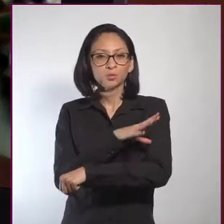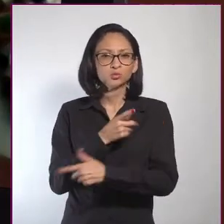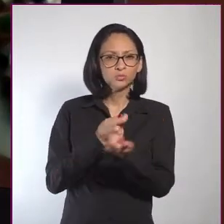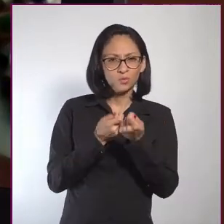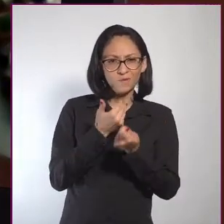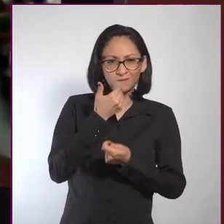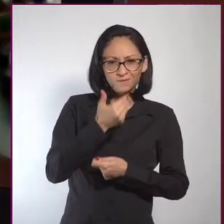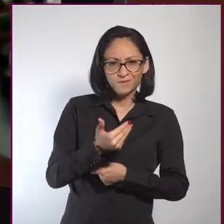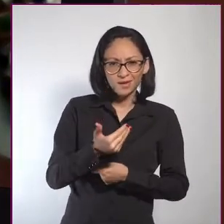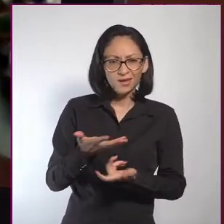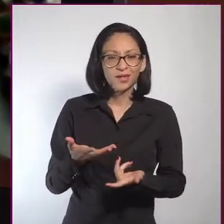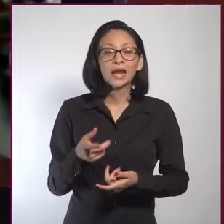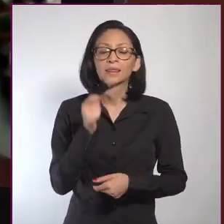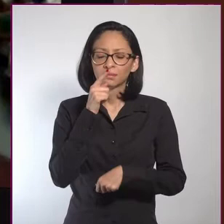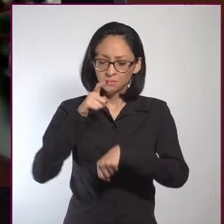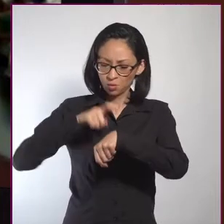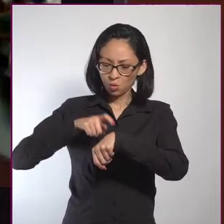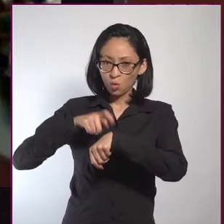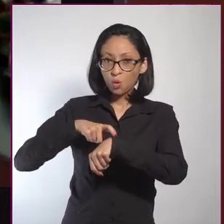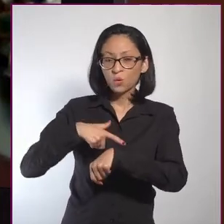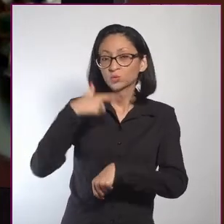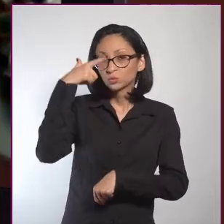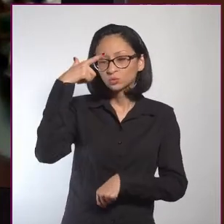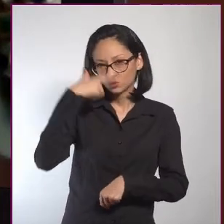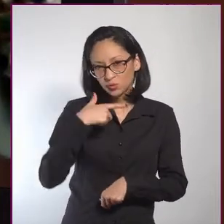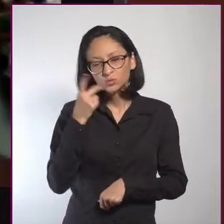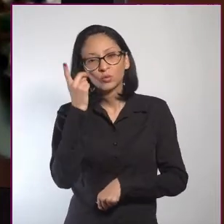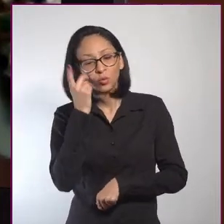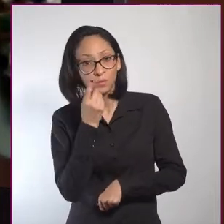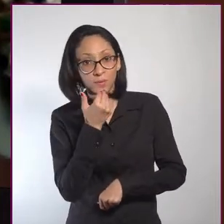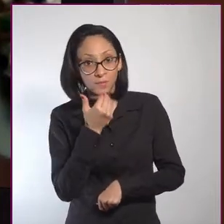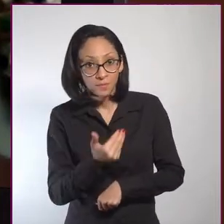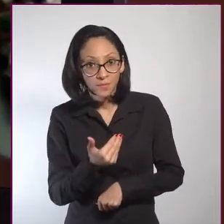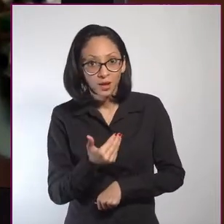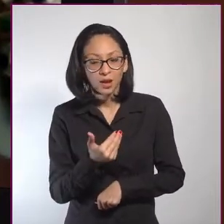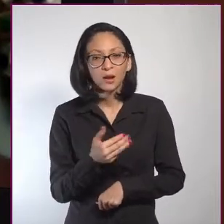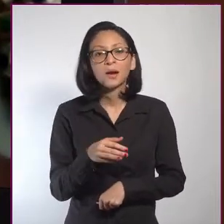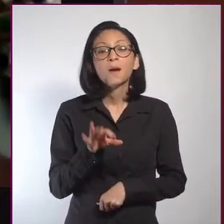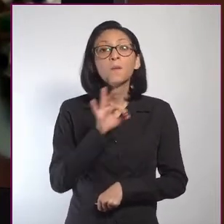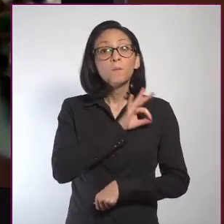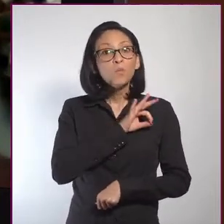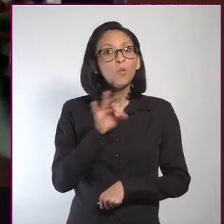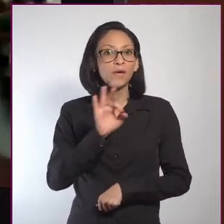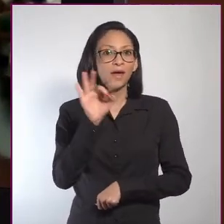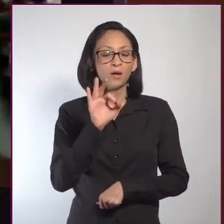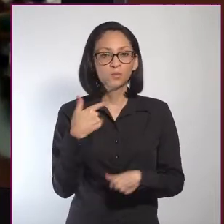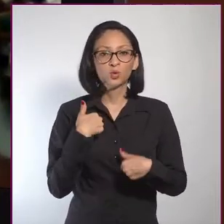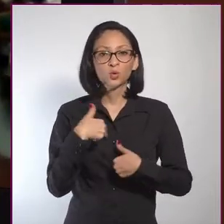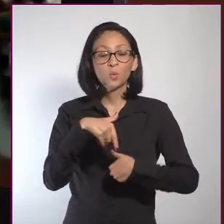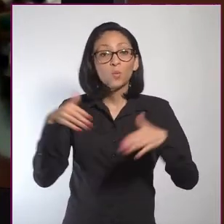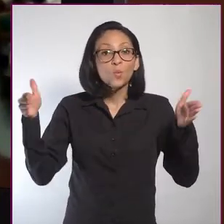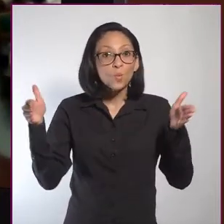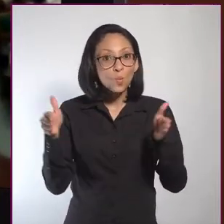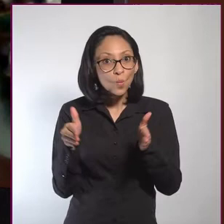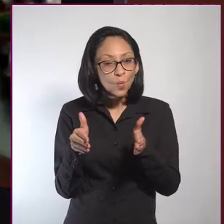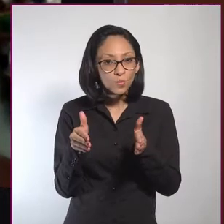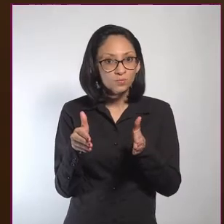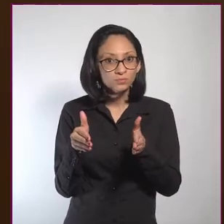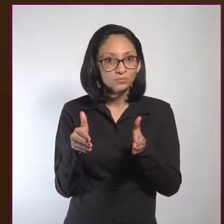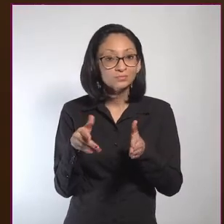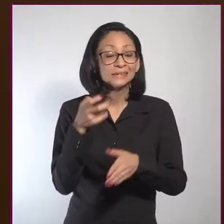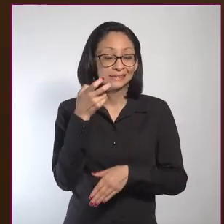los horarios de sueño adecuado, y se logra perder por lo menos el 15% de peso